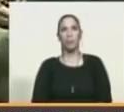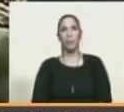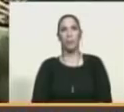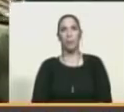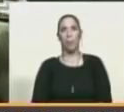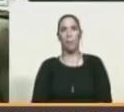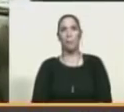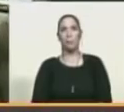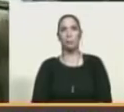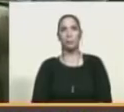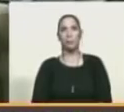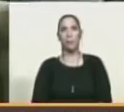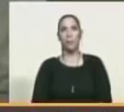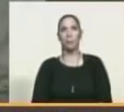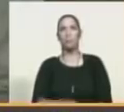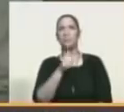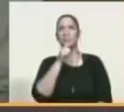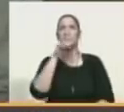¿Quién compró el Banco Unión?